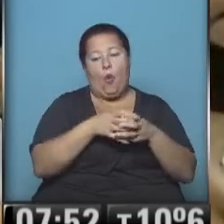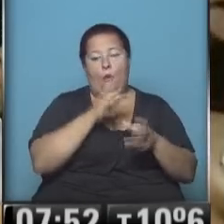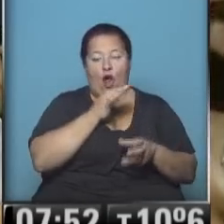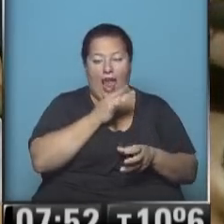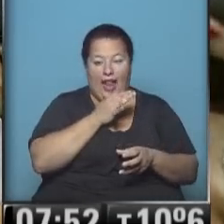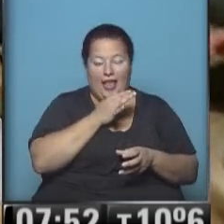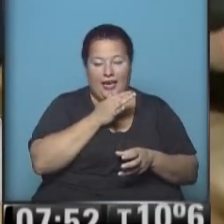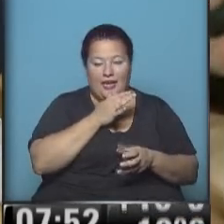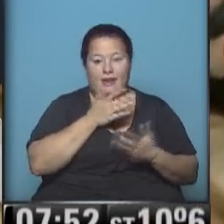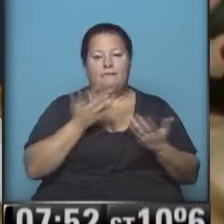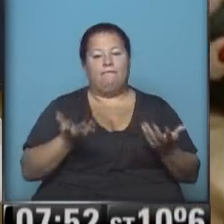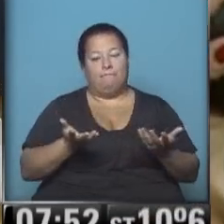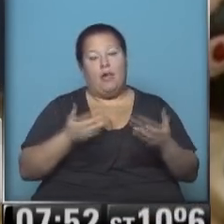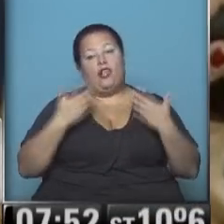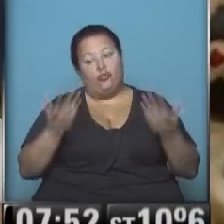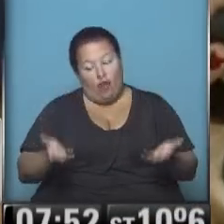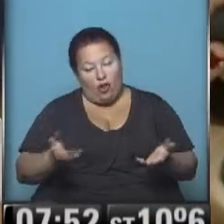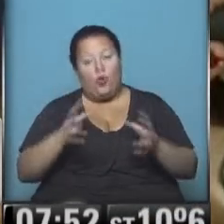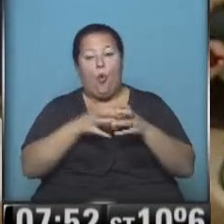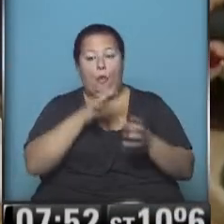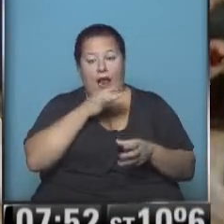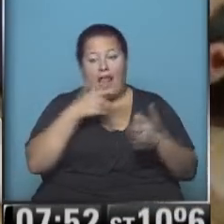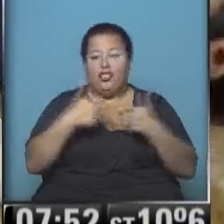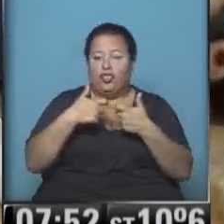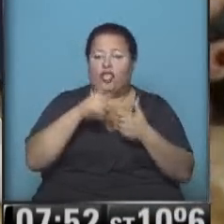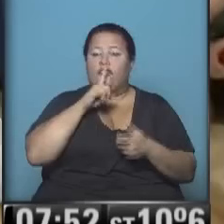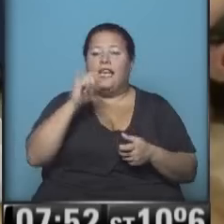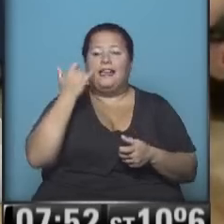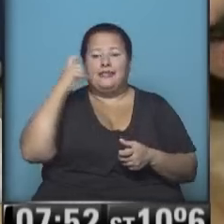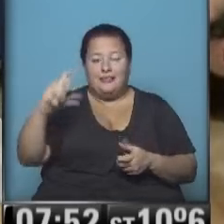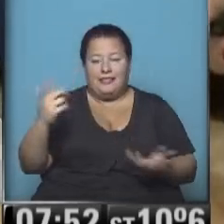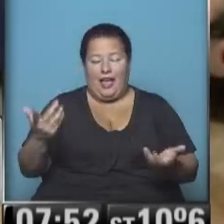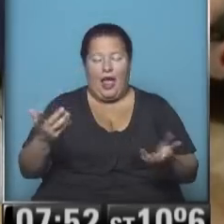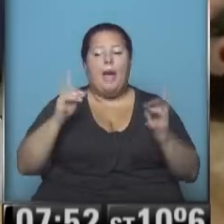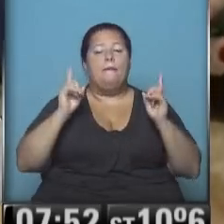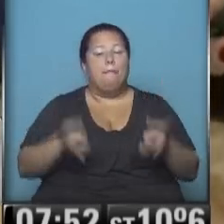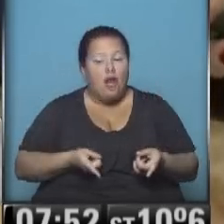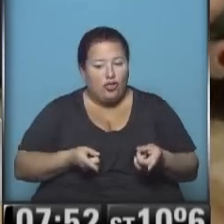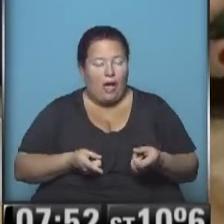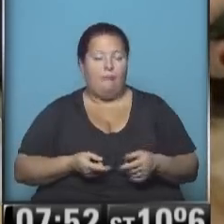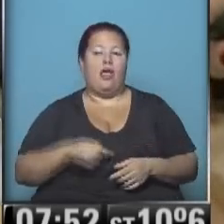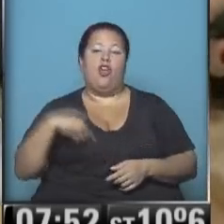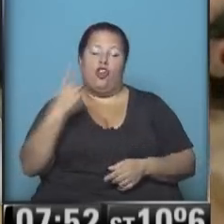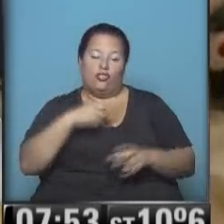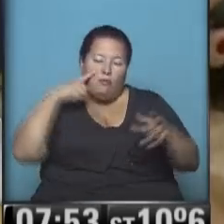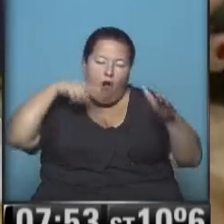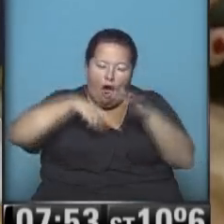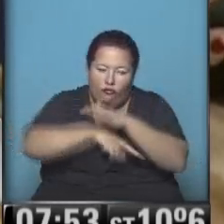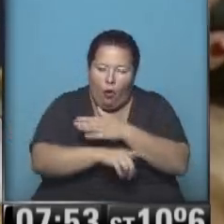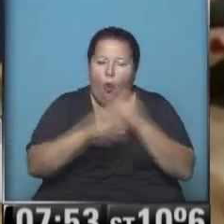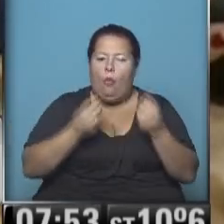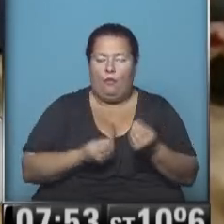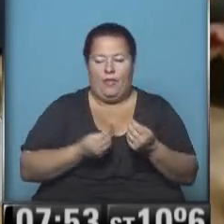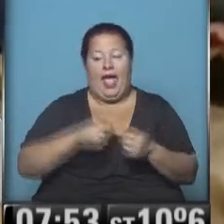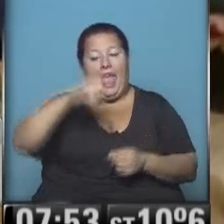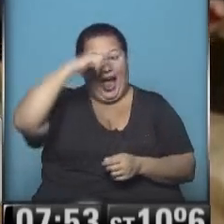Clarín. Ergo, el Grupo Clarín es socio de Torneos y Competencias, pero además, si nosotros vamos un poco más profundo, como